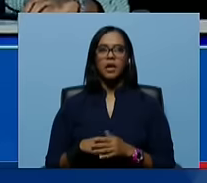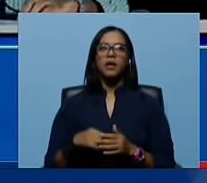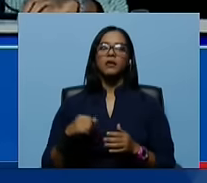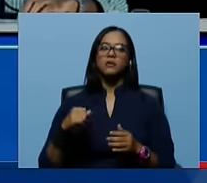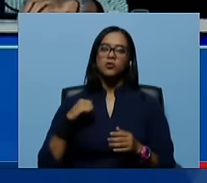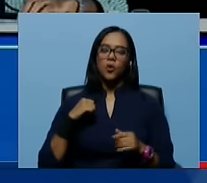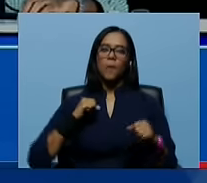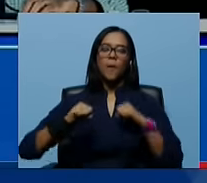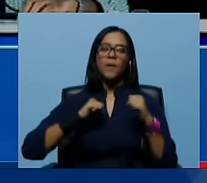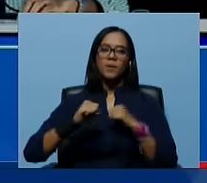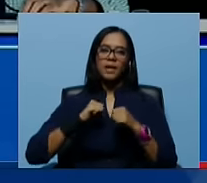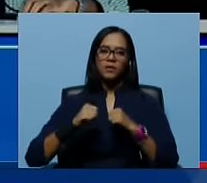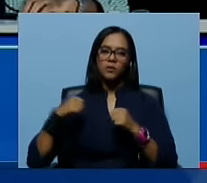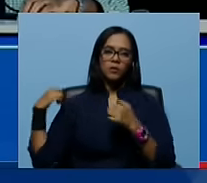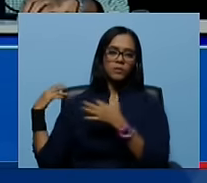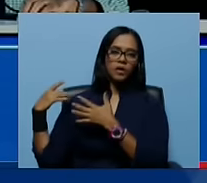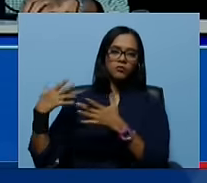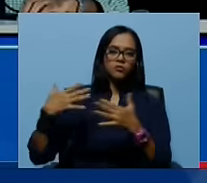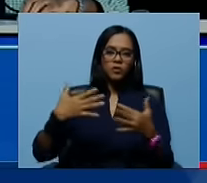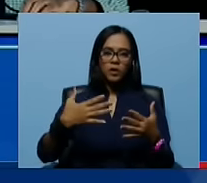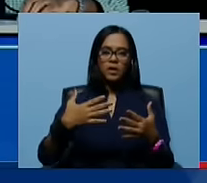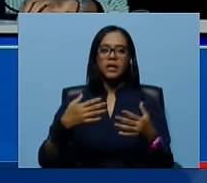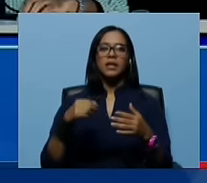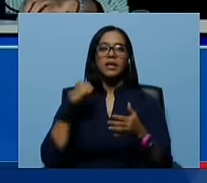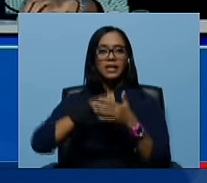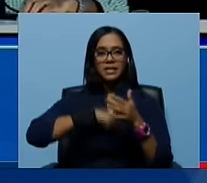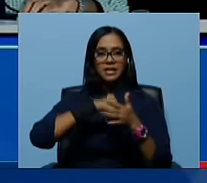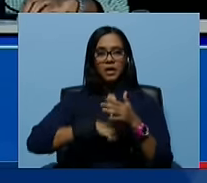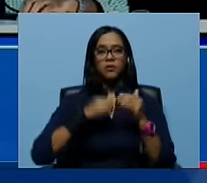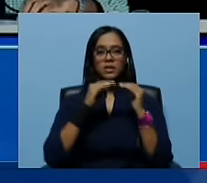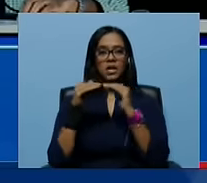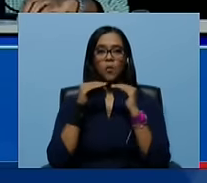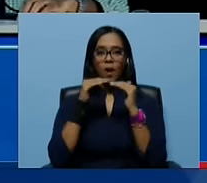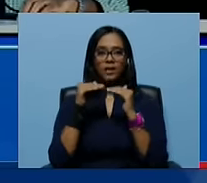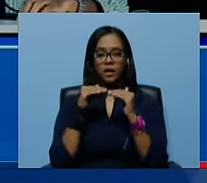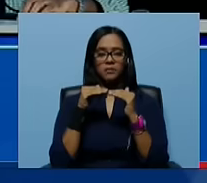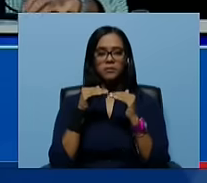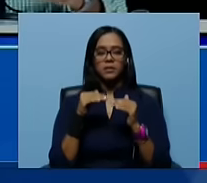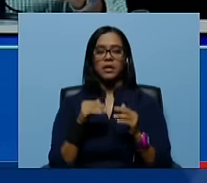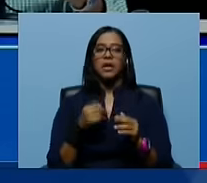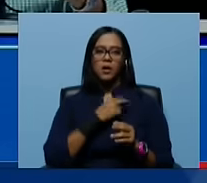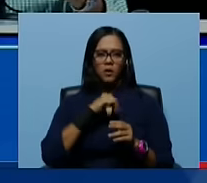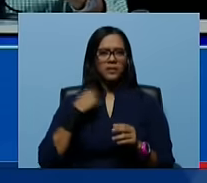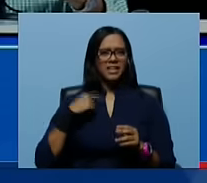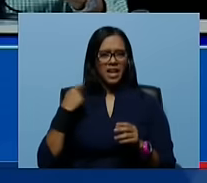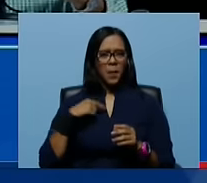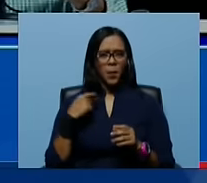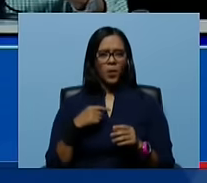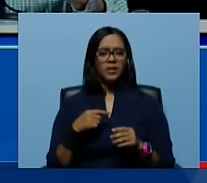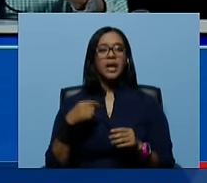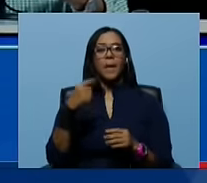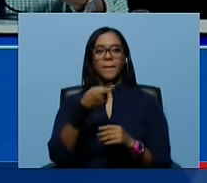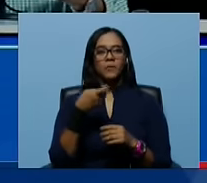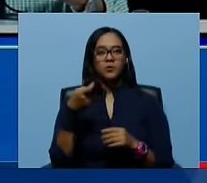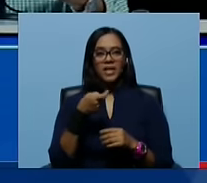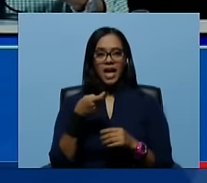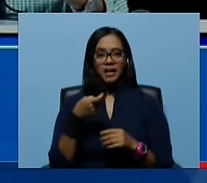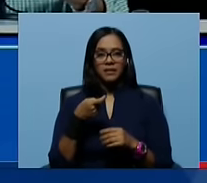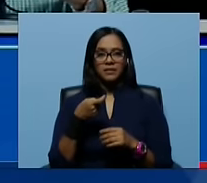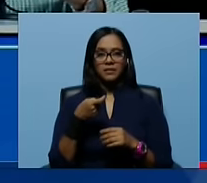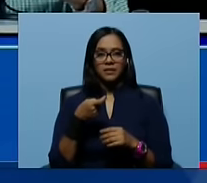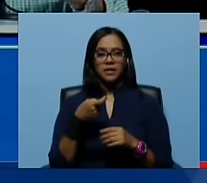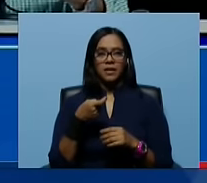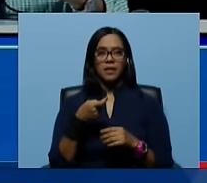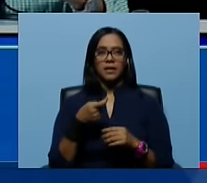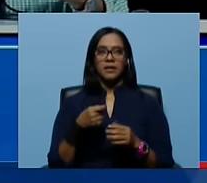movimientos precursores de esa lucha de igualdad. Y nosotros tenemos que buscar,